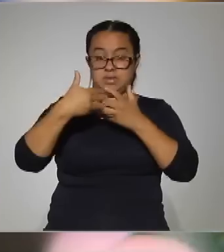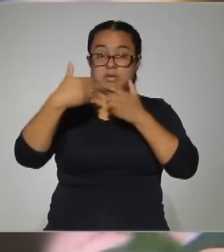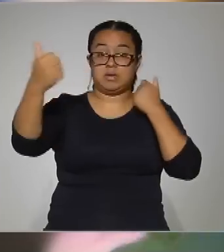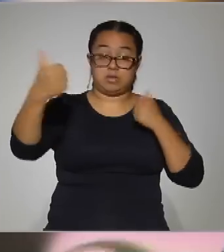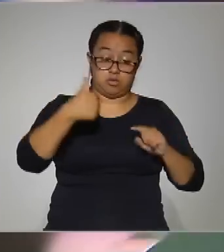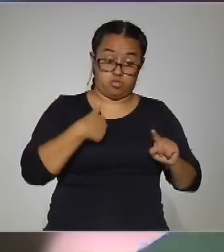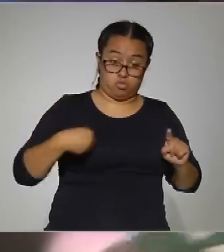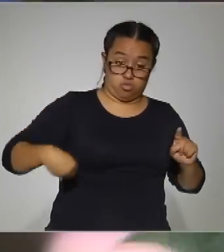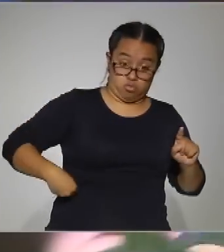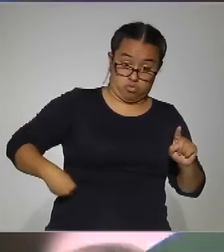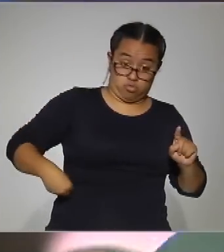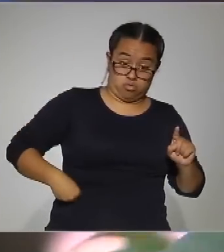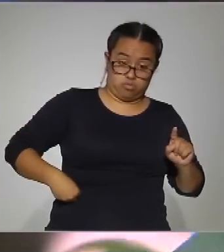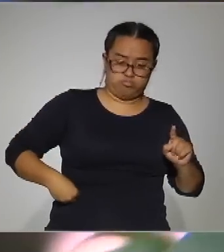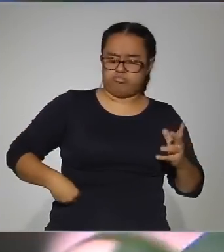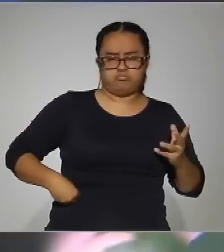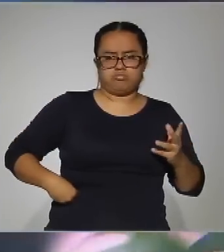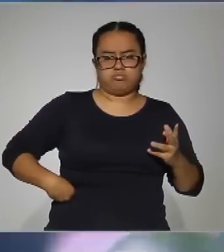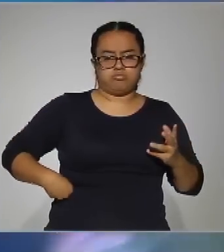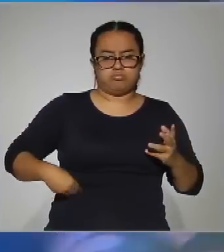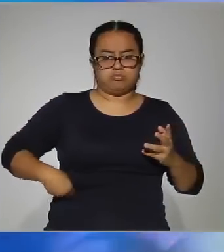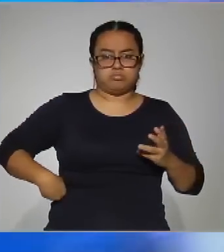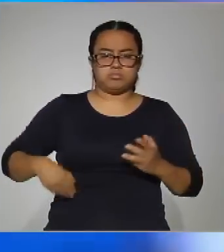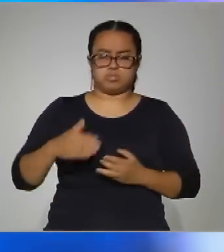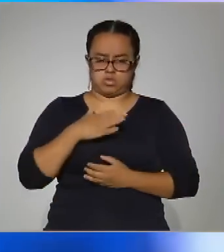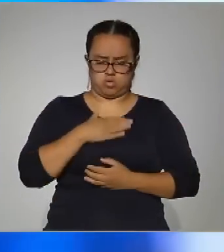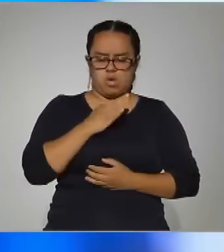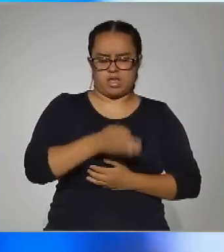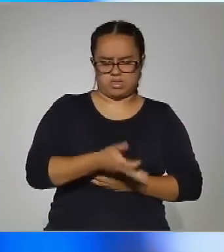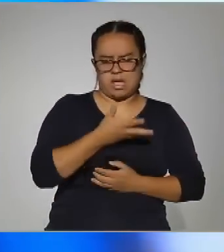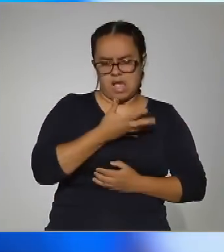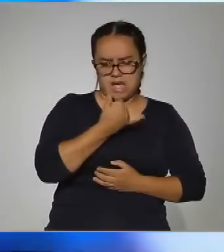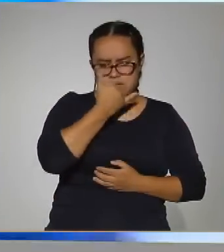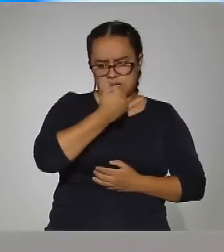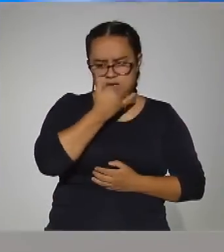mi culpa, o sea, acepto mi parte.